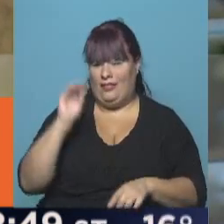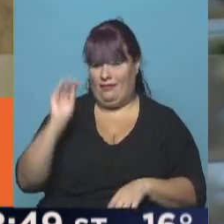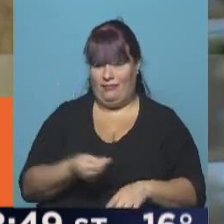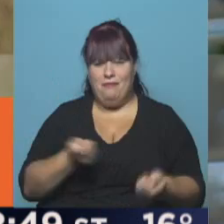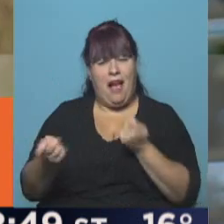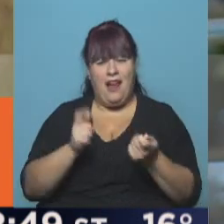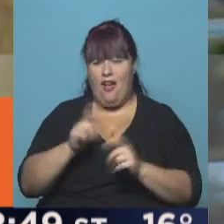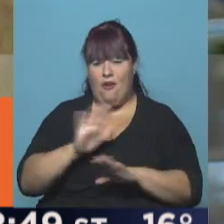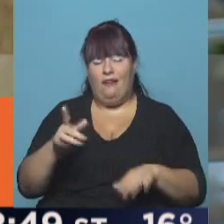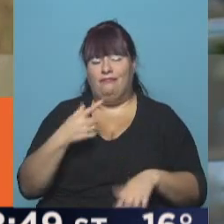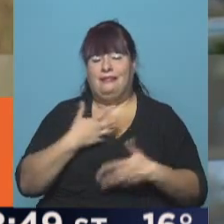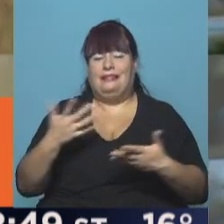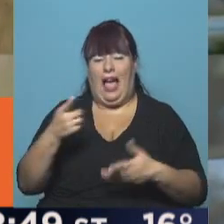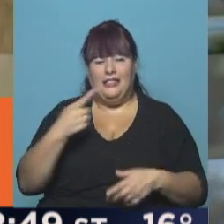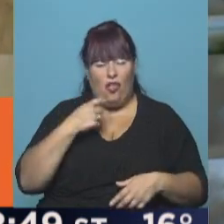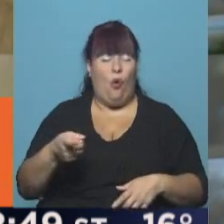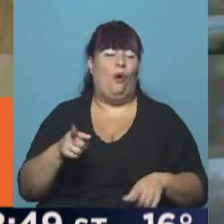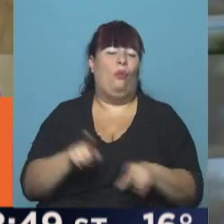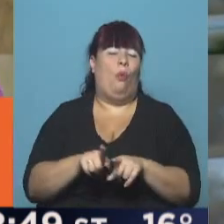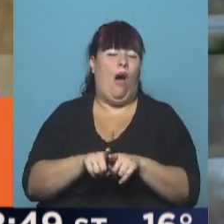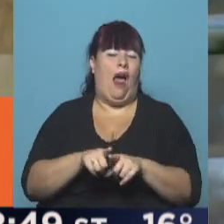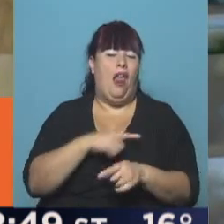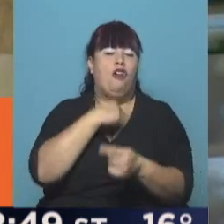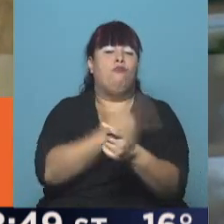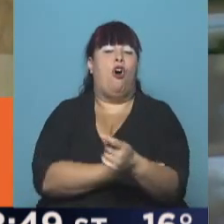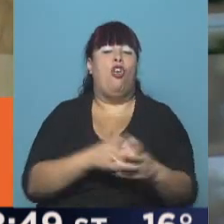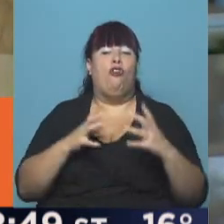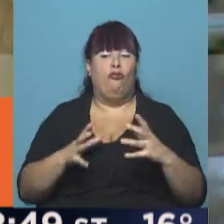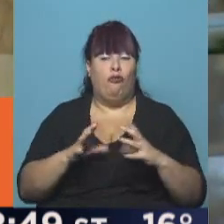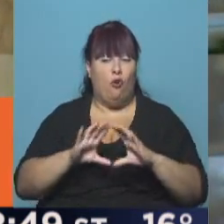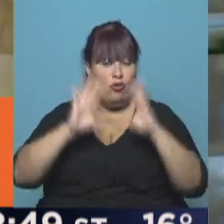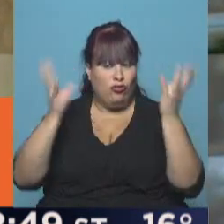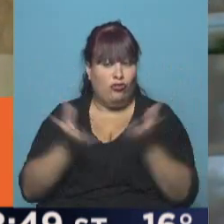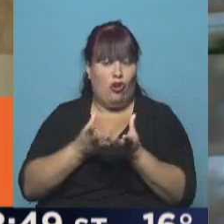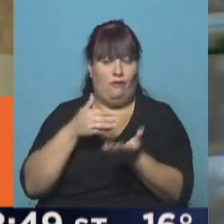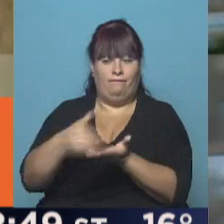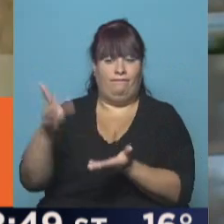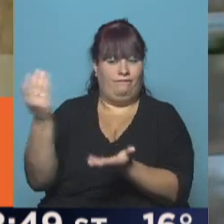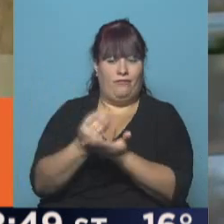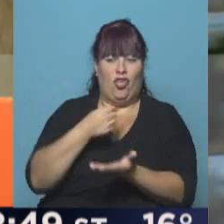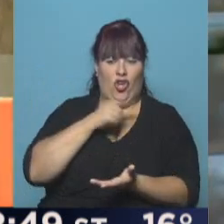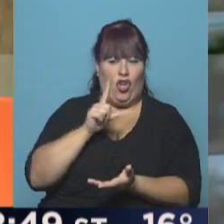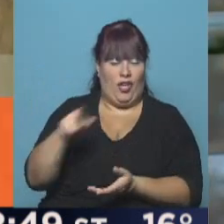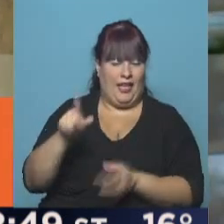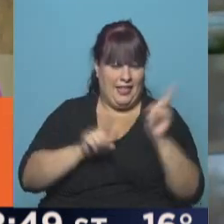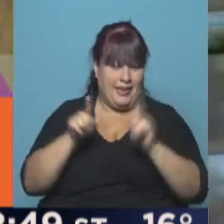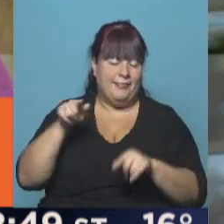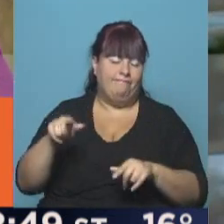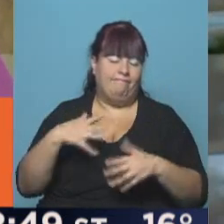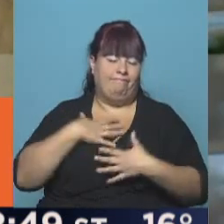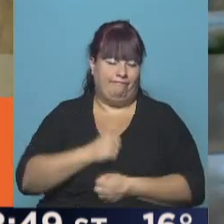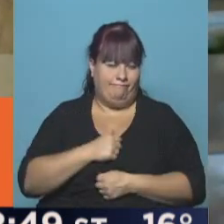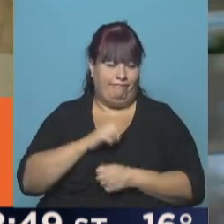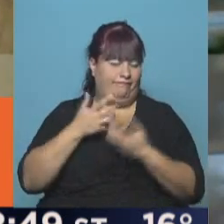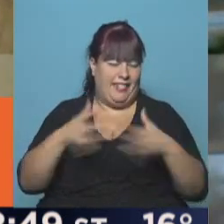de maniobra. Me parece que se dio cuenta nuevamente que todo el poder del fútbol rechazaba su presencia, y eso fue lo que le